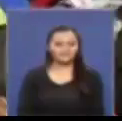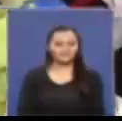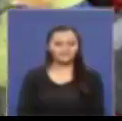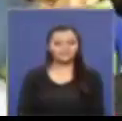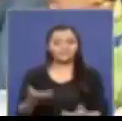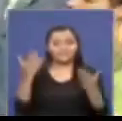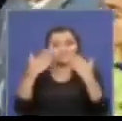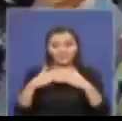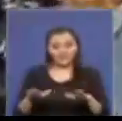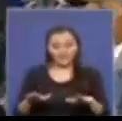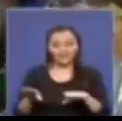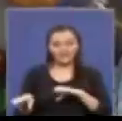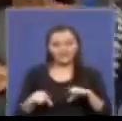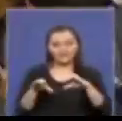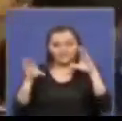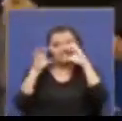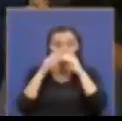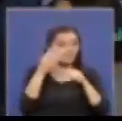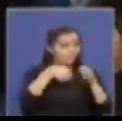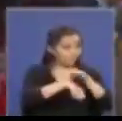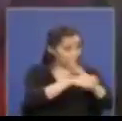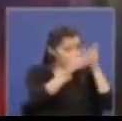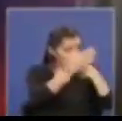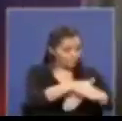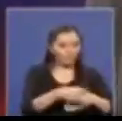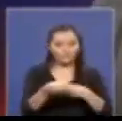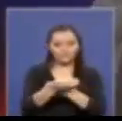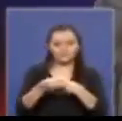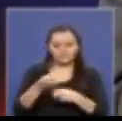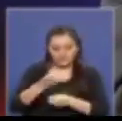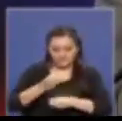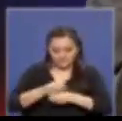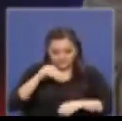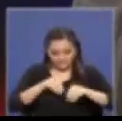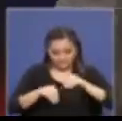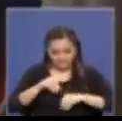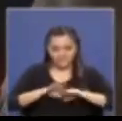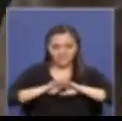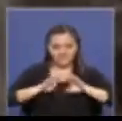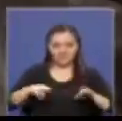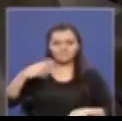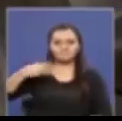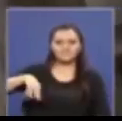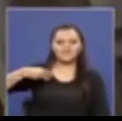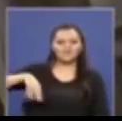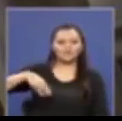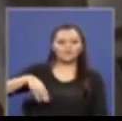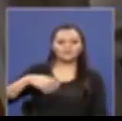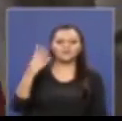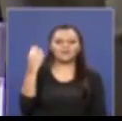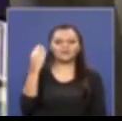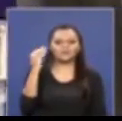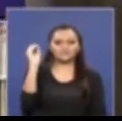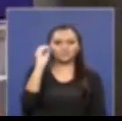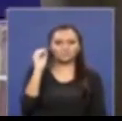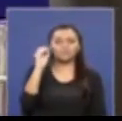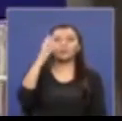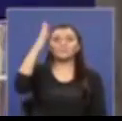Luego continuamos con actividad de despacho, miércoles 14 de octubre, ya me sacaron la amarilla, esto significa que se acaba el